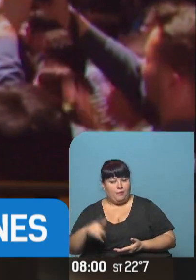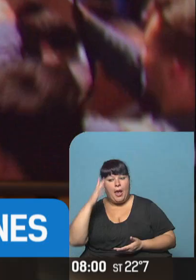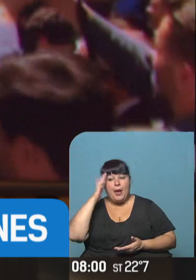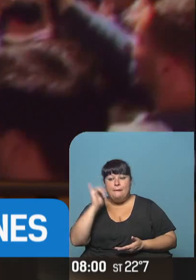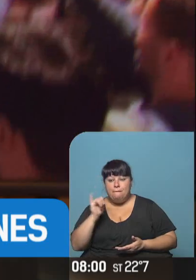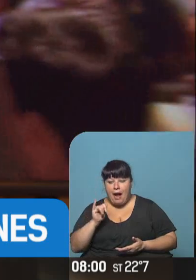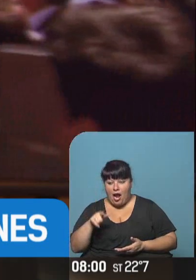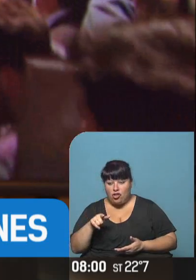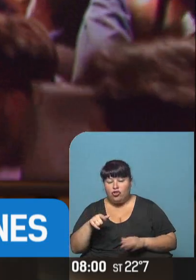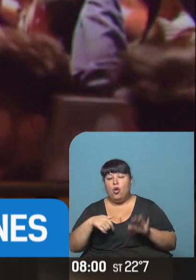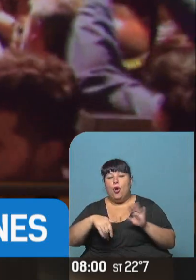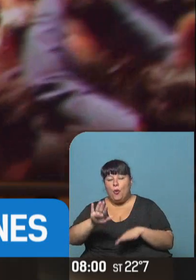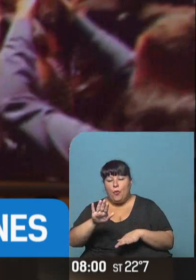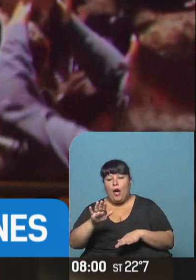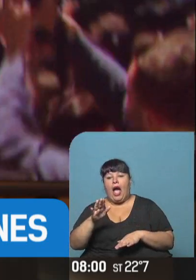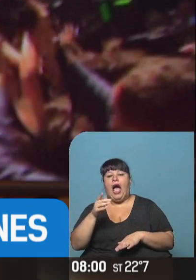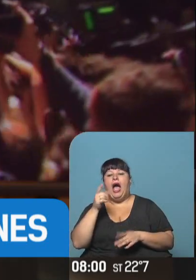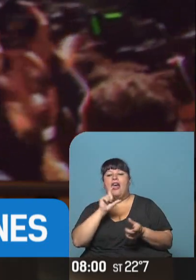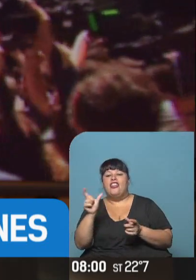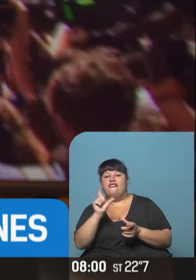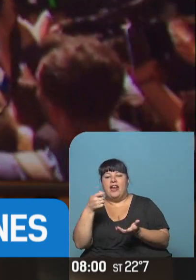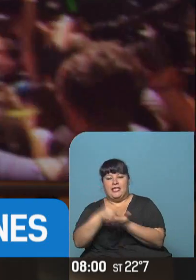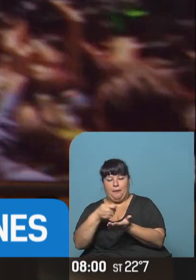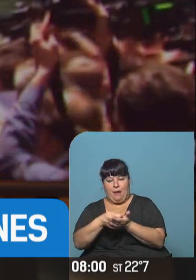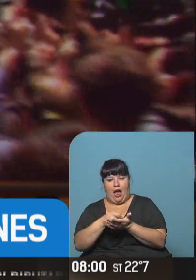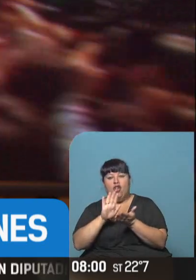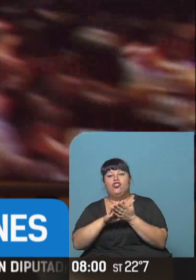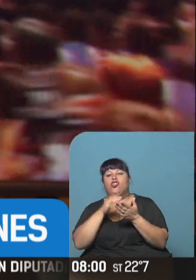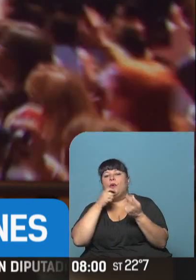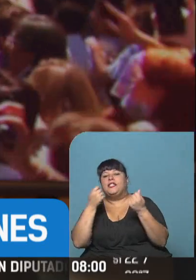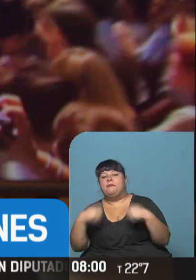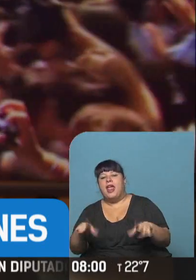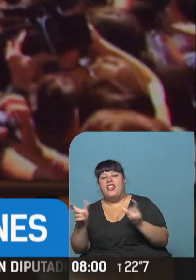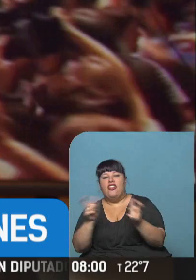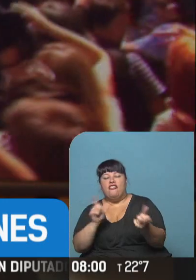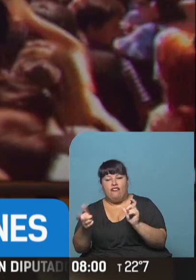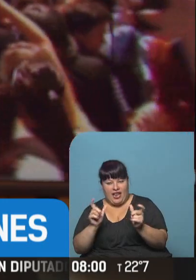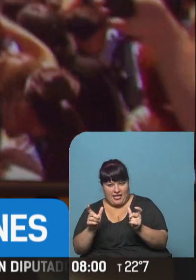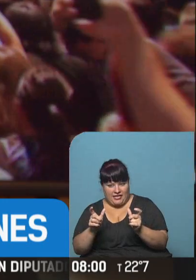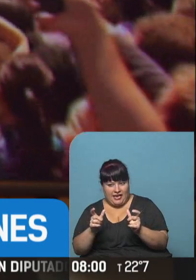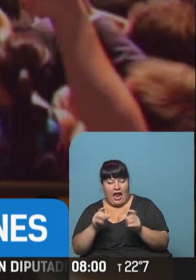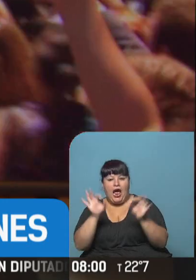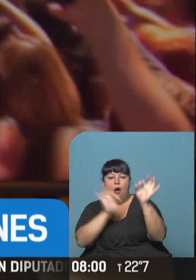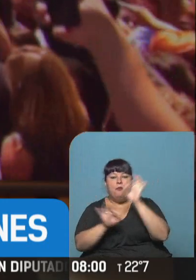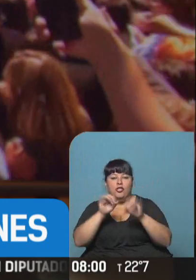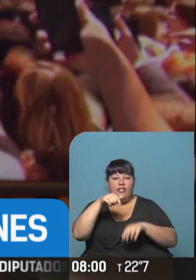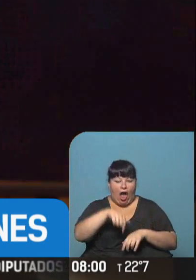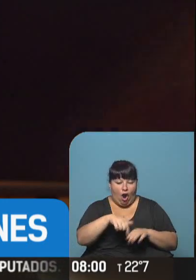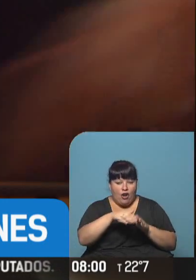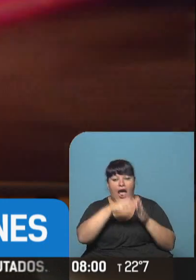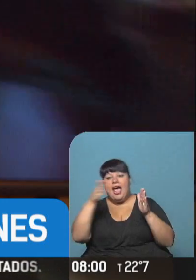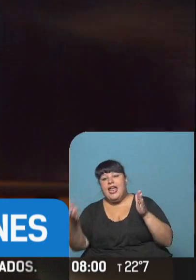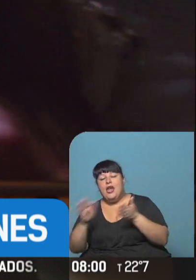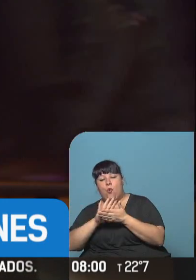marzo va a haber una compensación por lo que haya de diferencia entre la fórmula actual